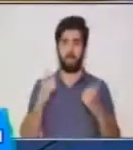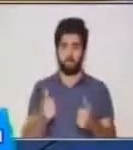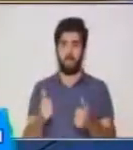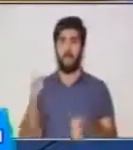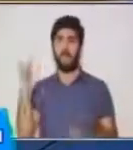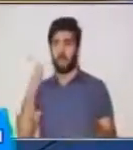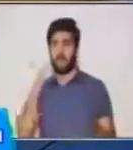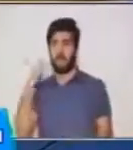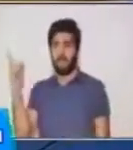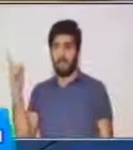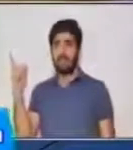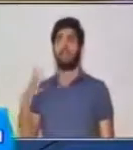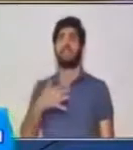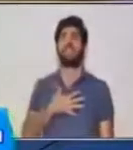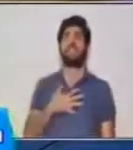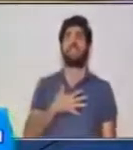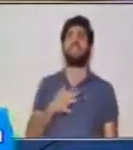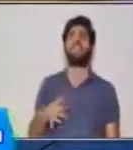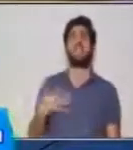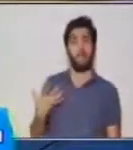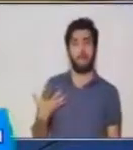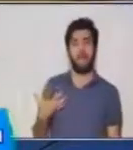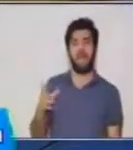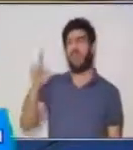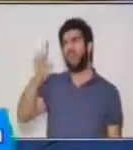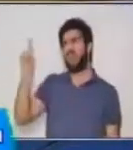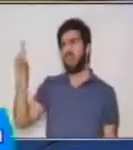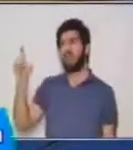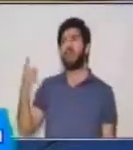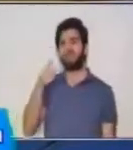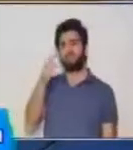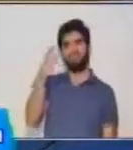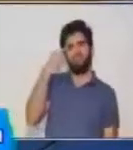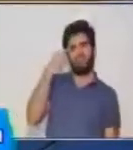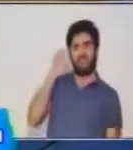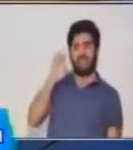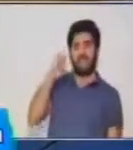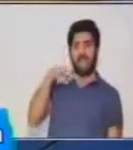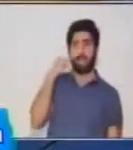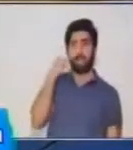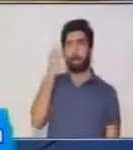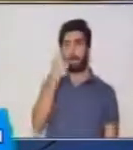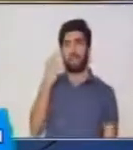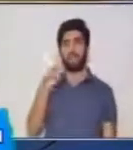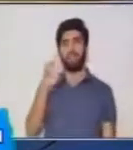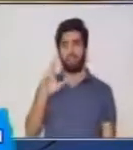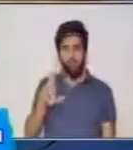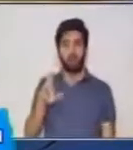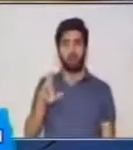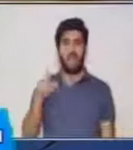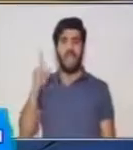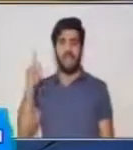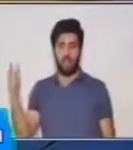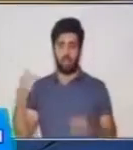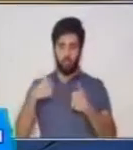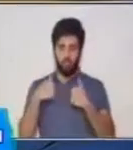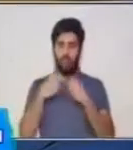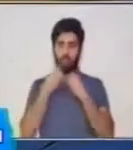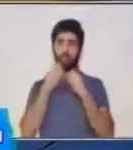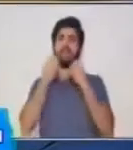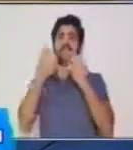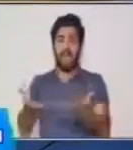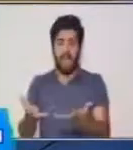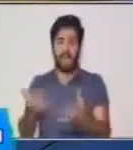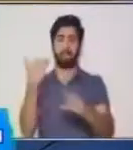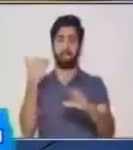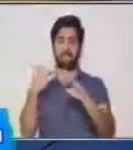que envía la información, ¿quién es? ¿El emisor o el receptor? Es el emisor.